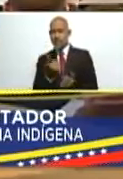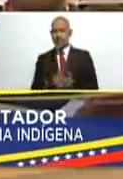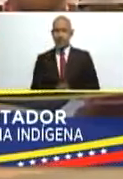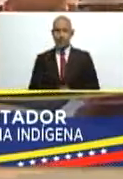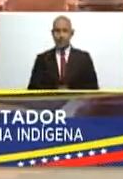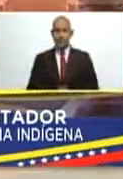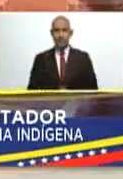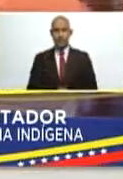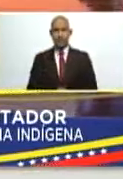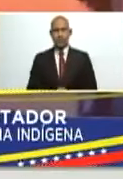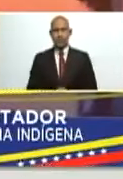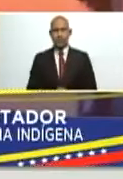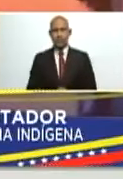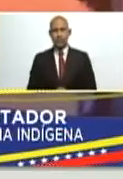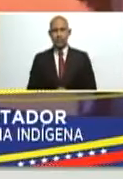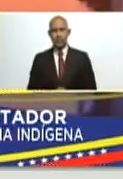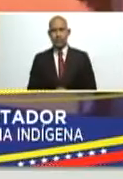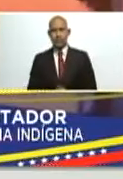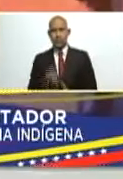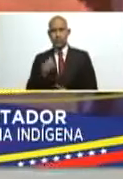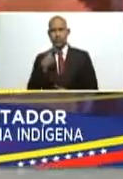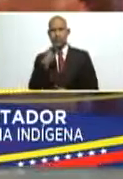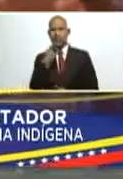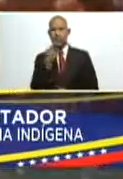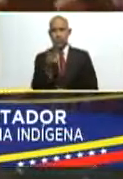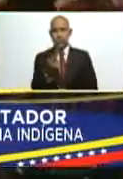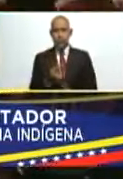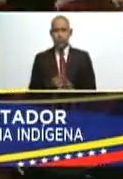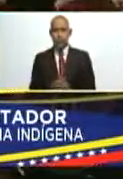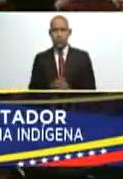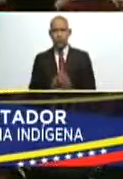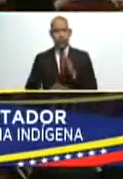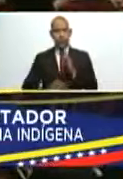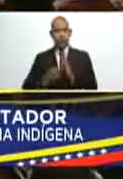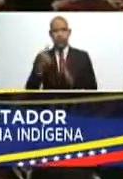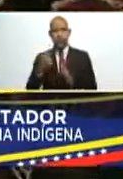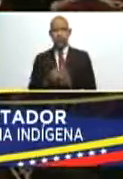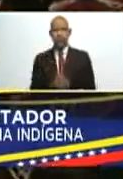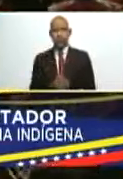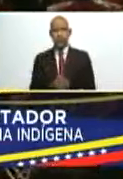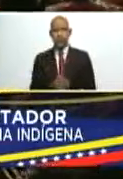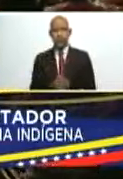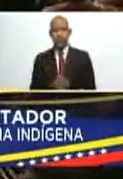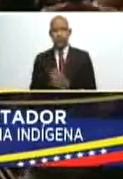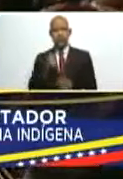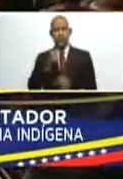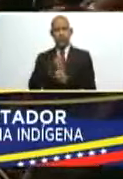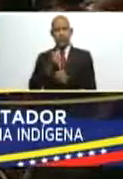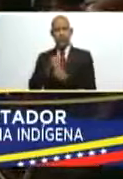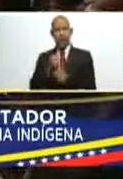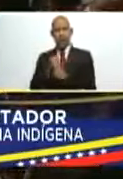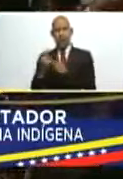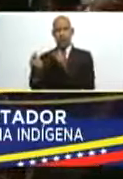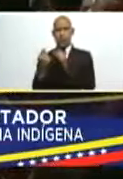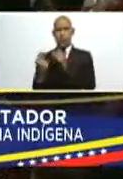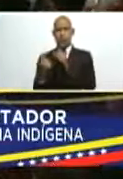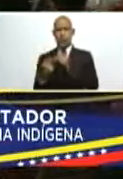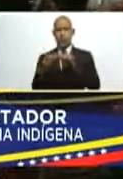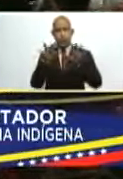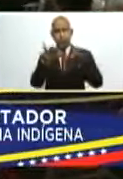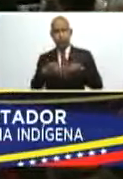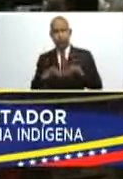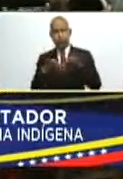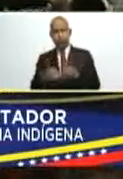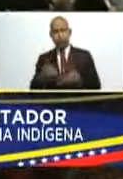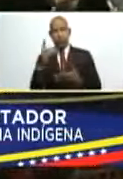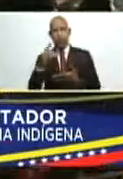ustedes por ahí? Conversadito, yo lo invito a recibir de manos de los compañeros que han estado deliberando el documento que contiene